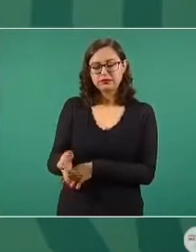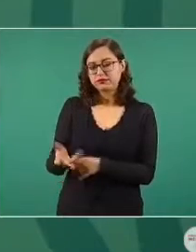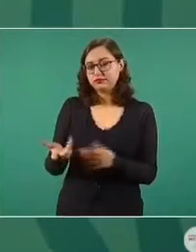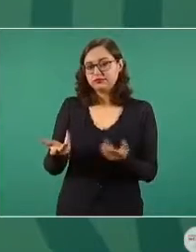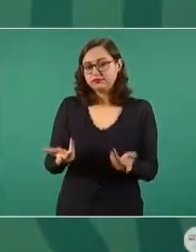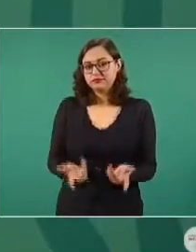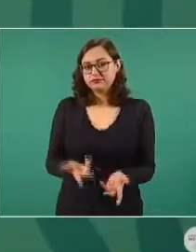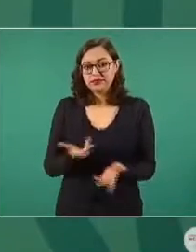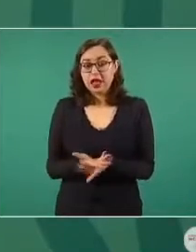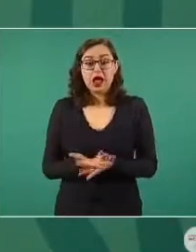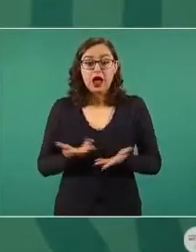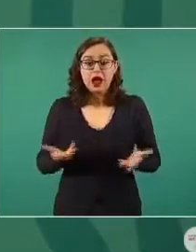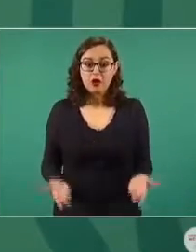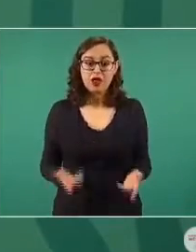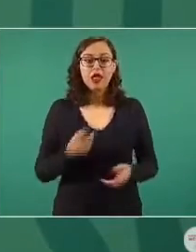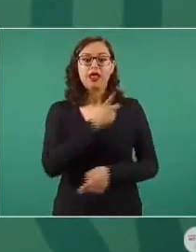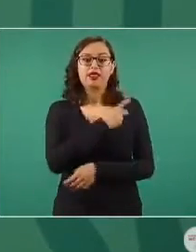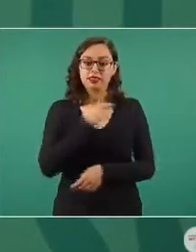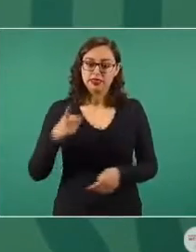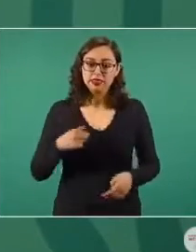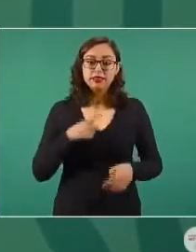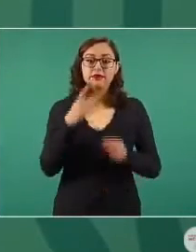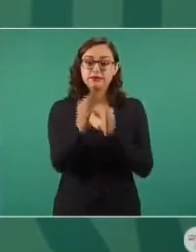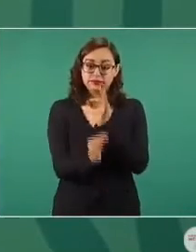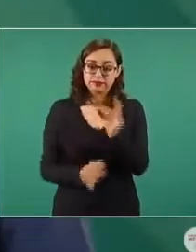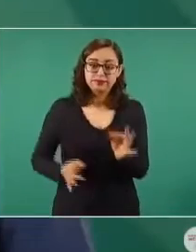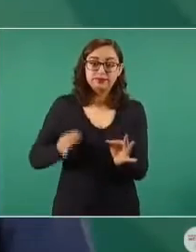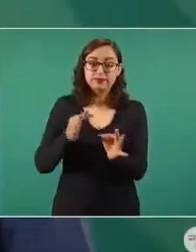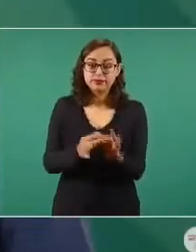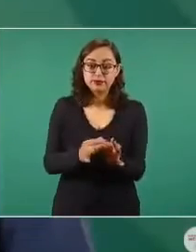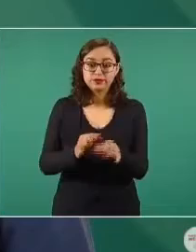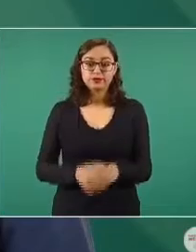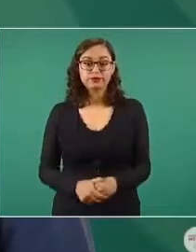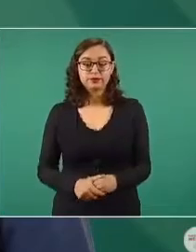lo que procede es que lo cumpla,